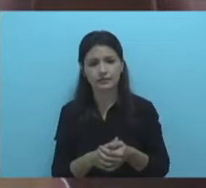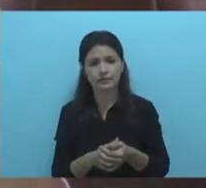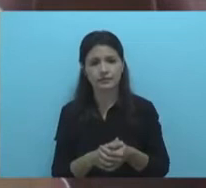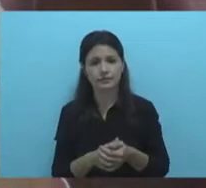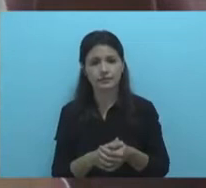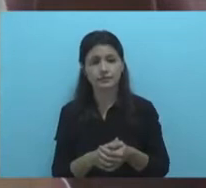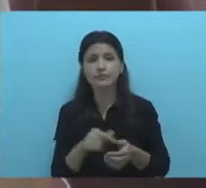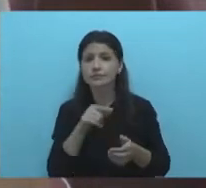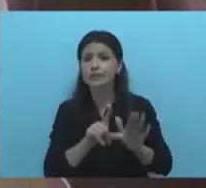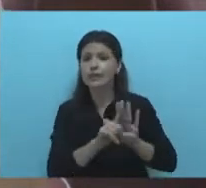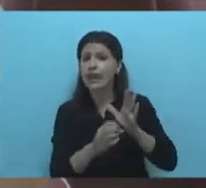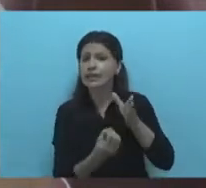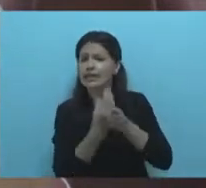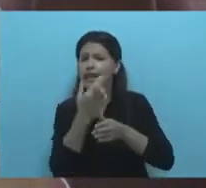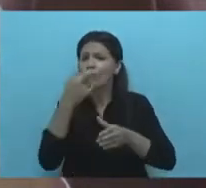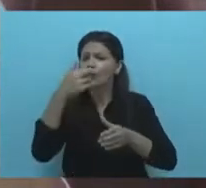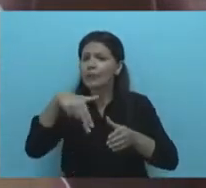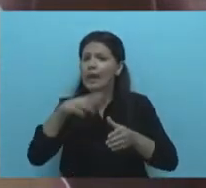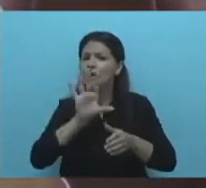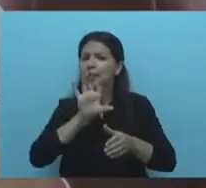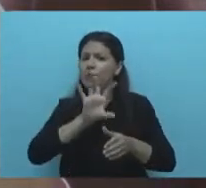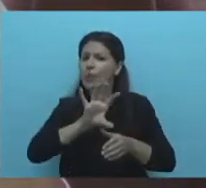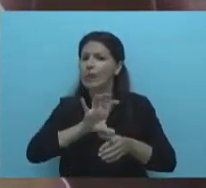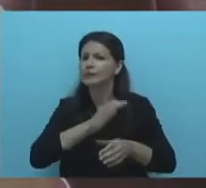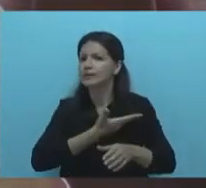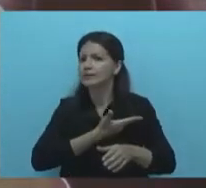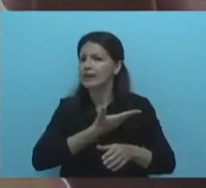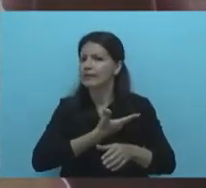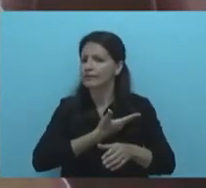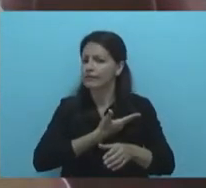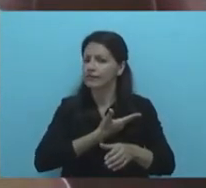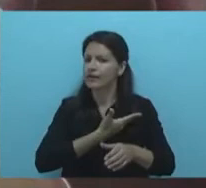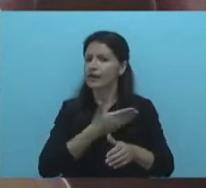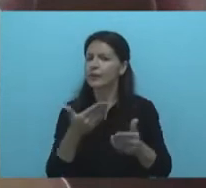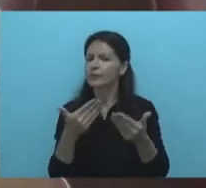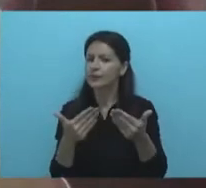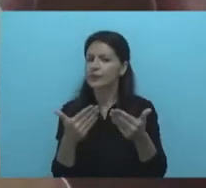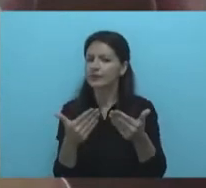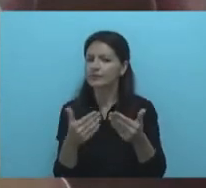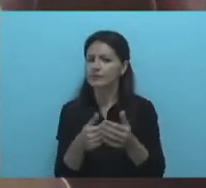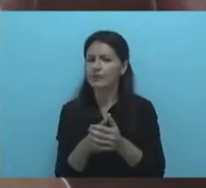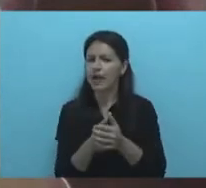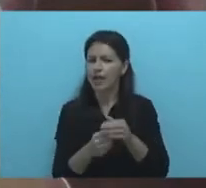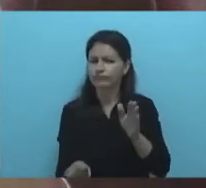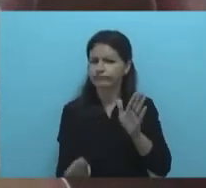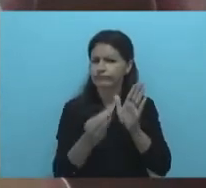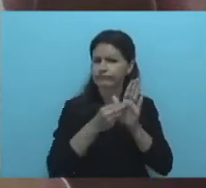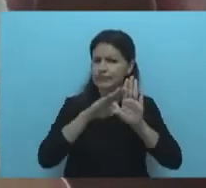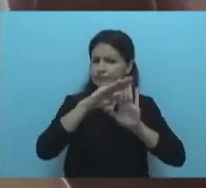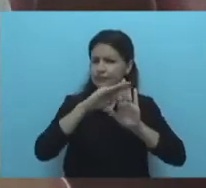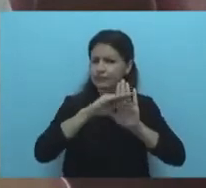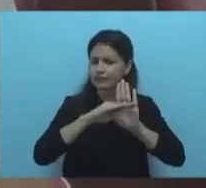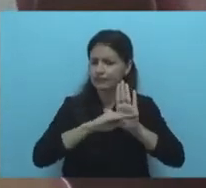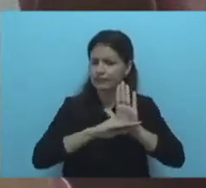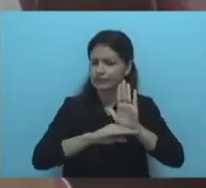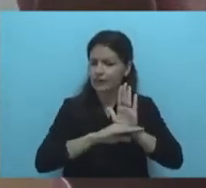porque crea un programa santafesino en donde ese programa crea un registro santafesino